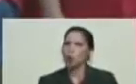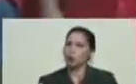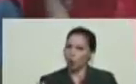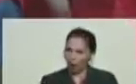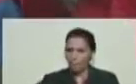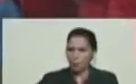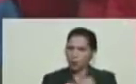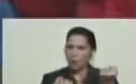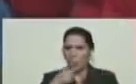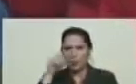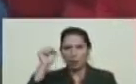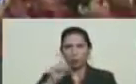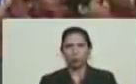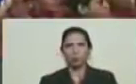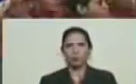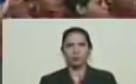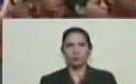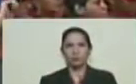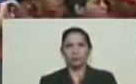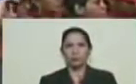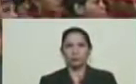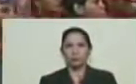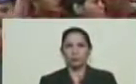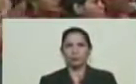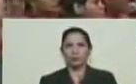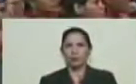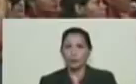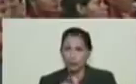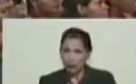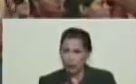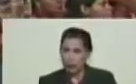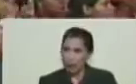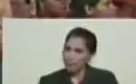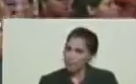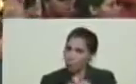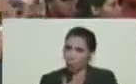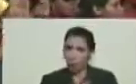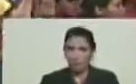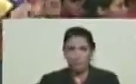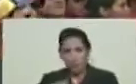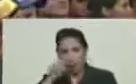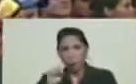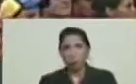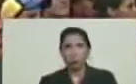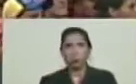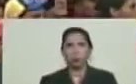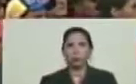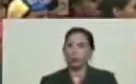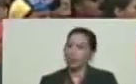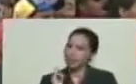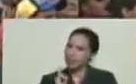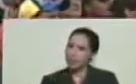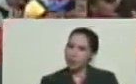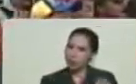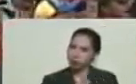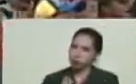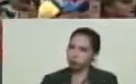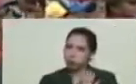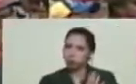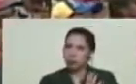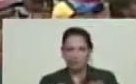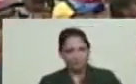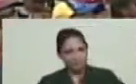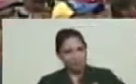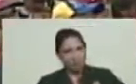Maduro. Y ese resteo con Nicolás Maduro tenemos que demostrarlo abajo, donde vive la